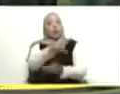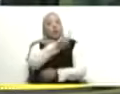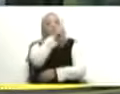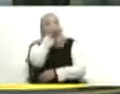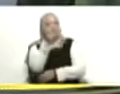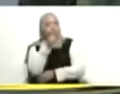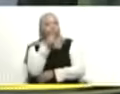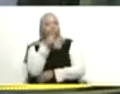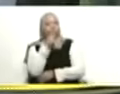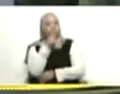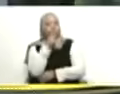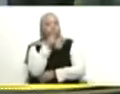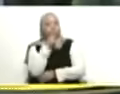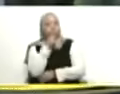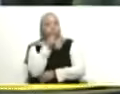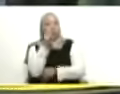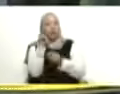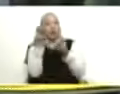preguntara,